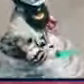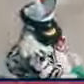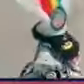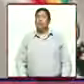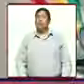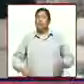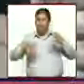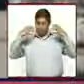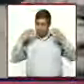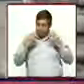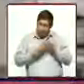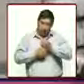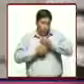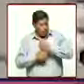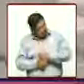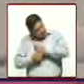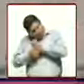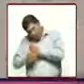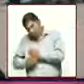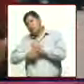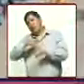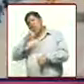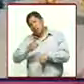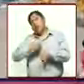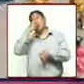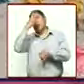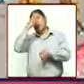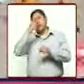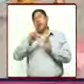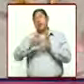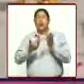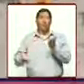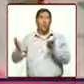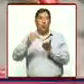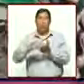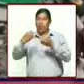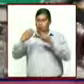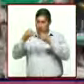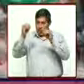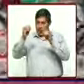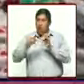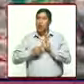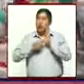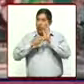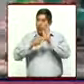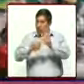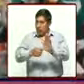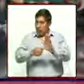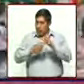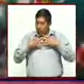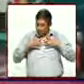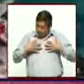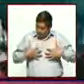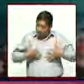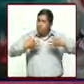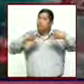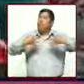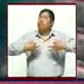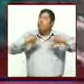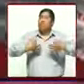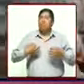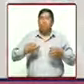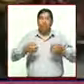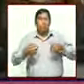El traje de moreno se usaba una sola vez para luego revenderlo, en la cual se mostraba el estatus social de